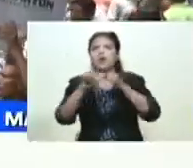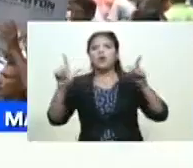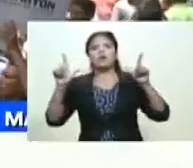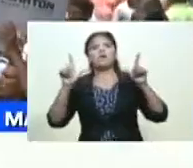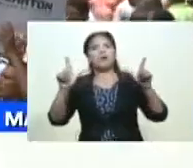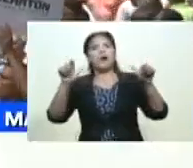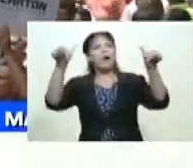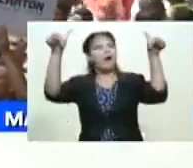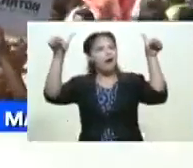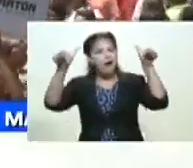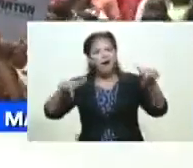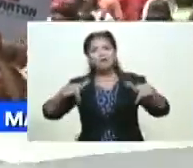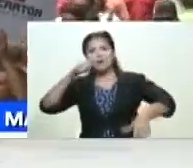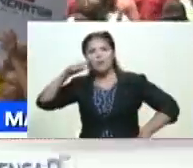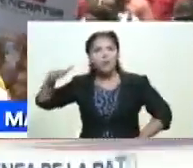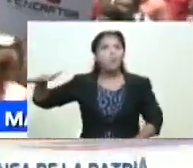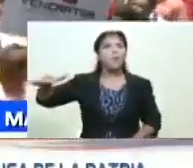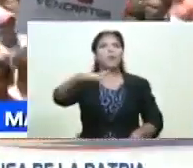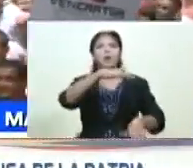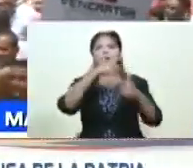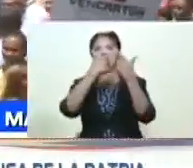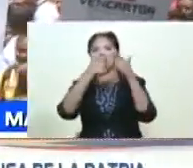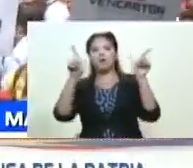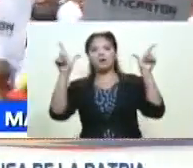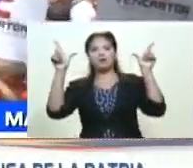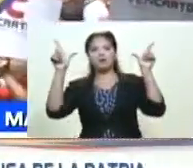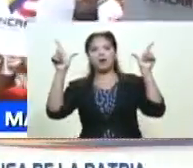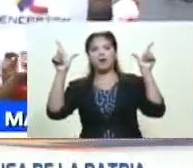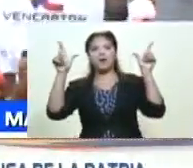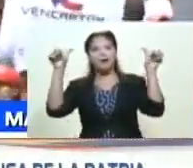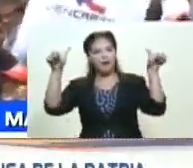libertadores. Este es el pueblo de los libertadores.